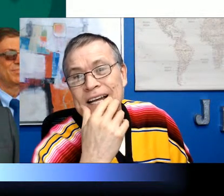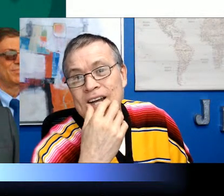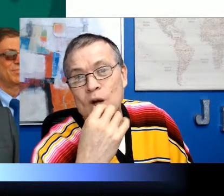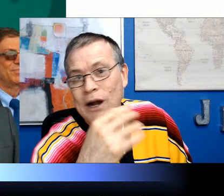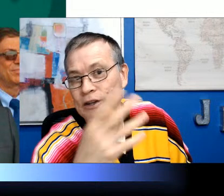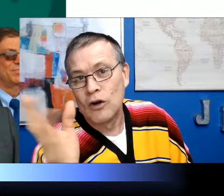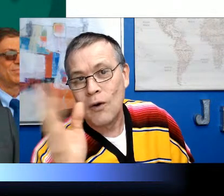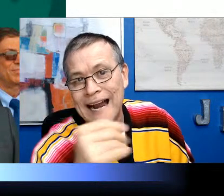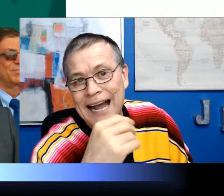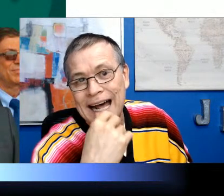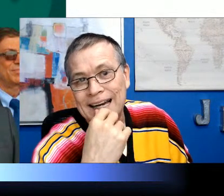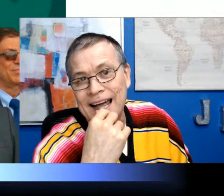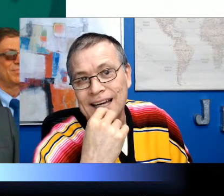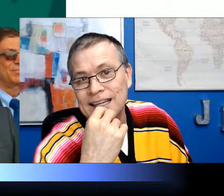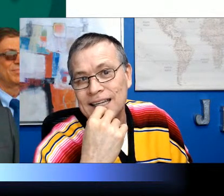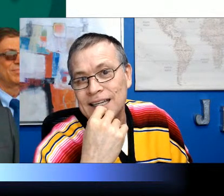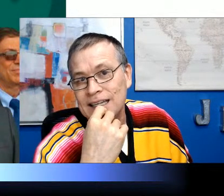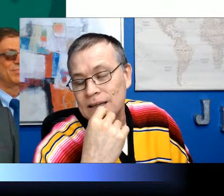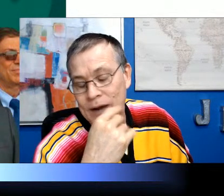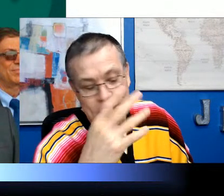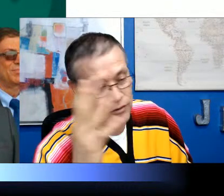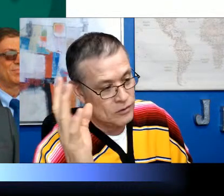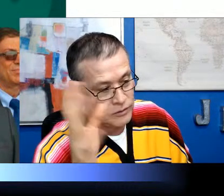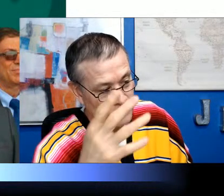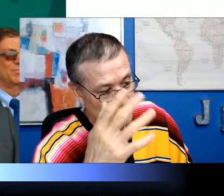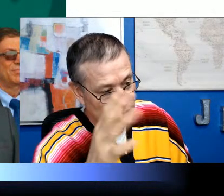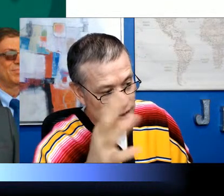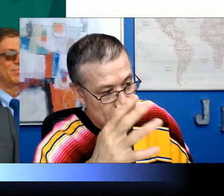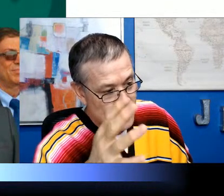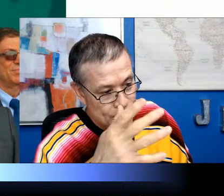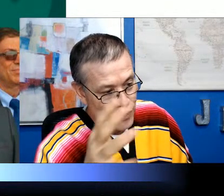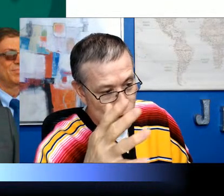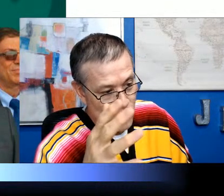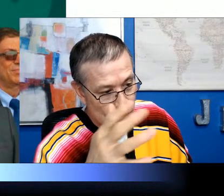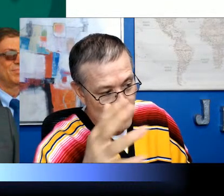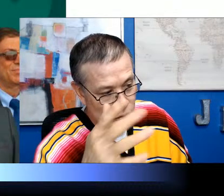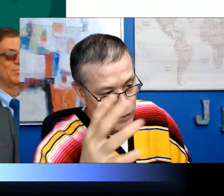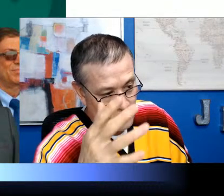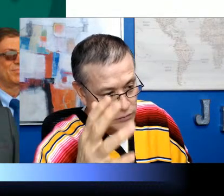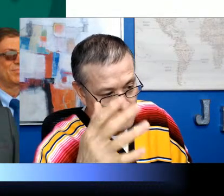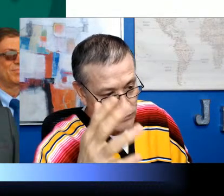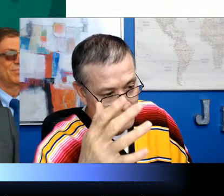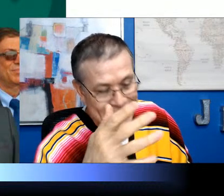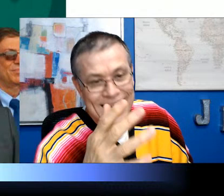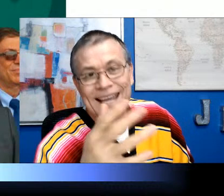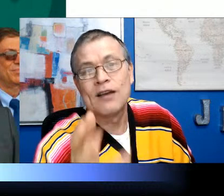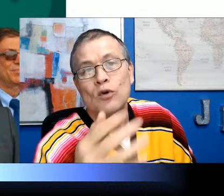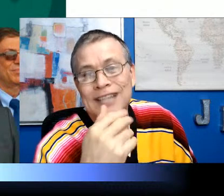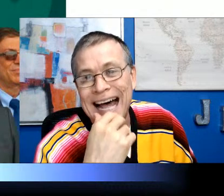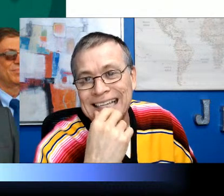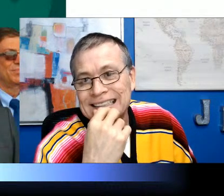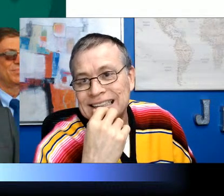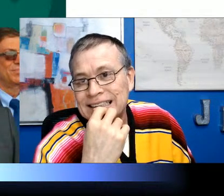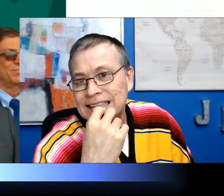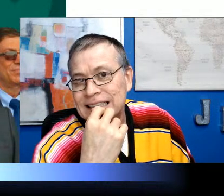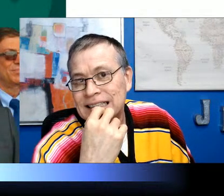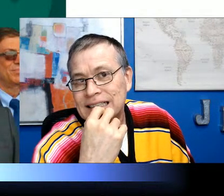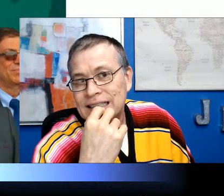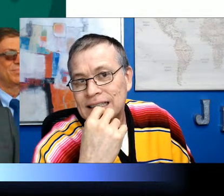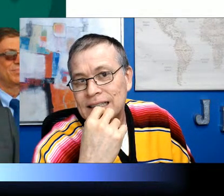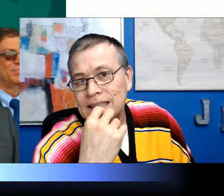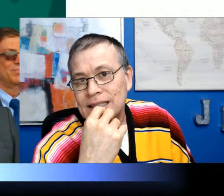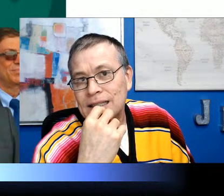Católica, cuando lo agarran y bueno, lo van a ejecutar.